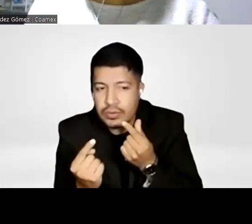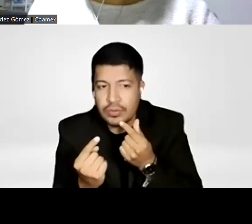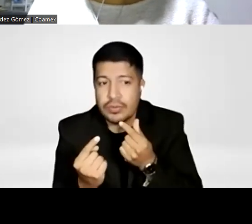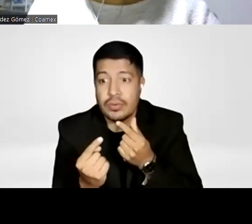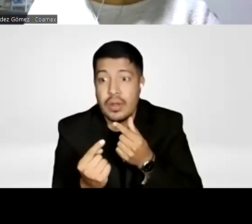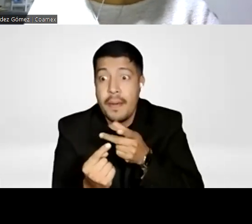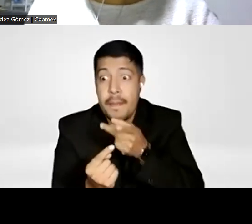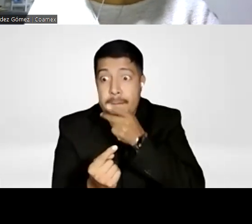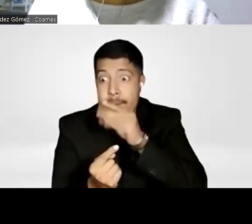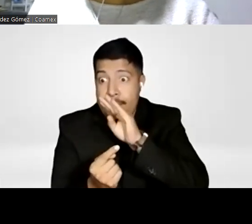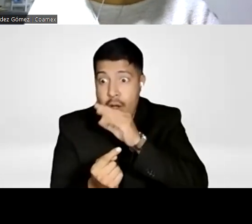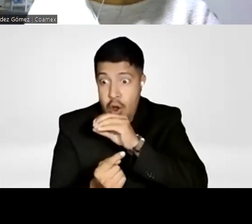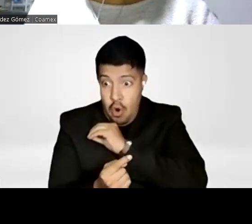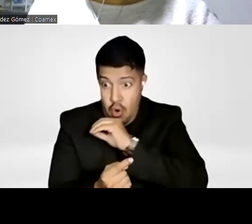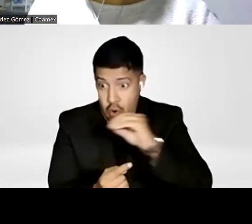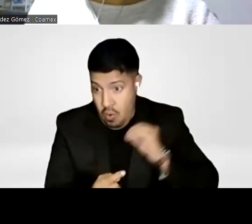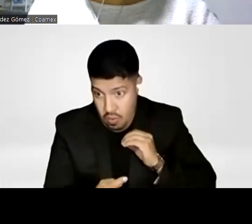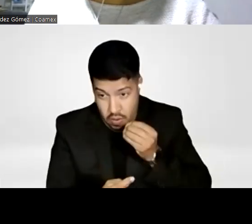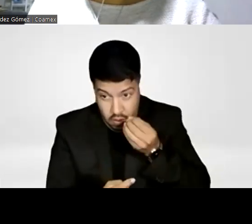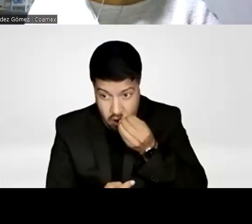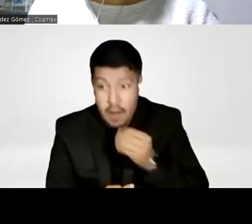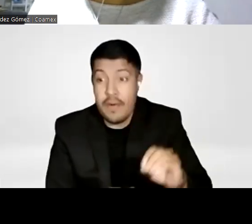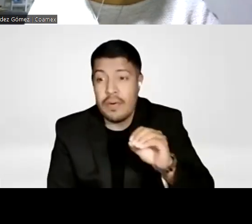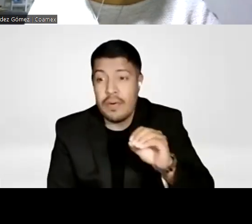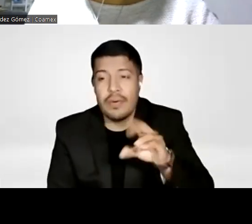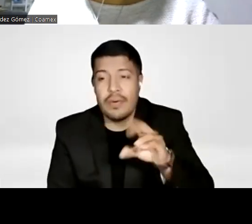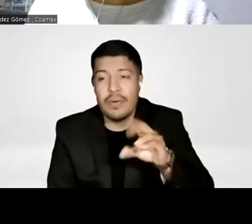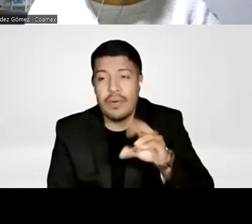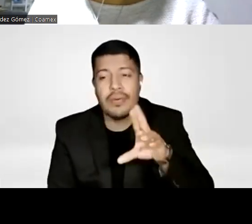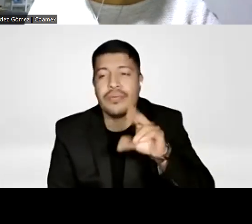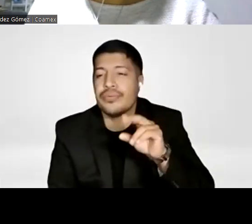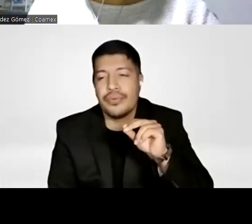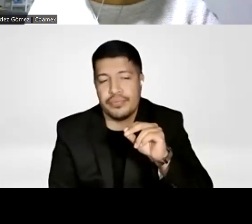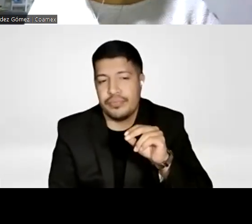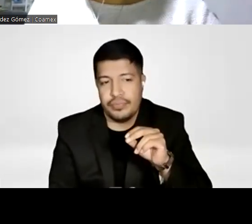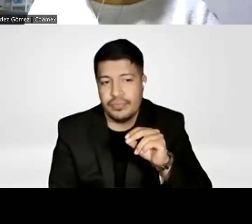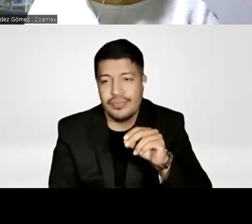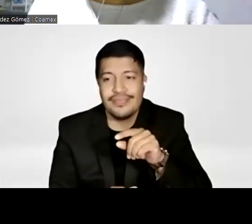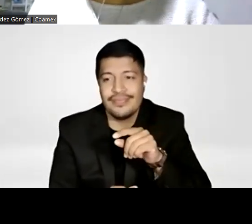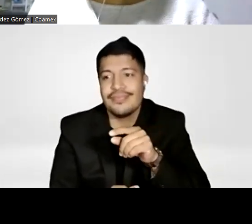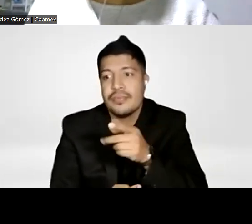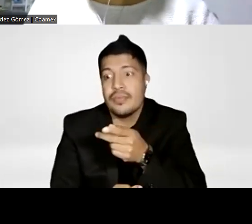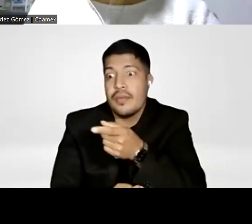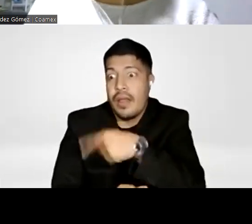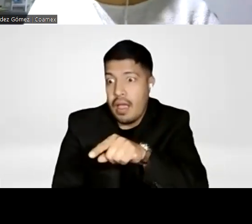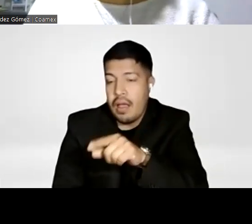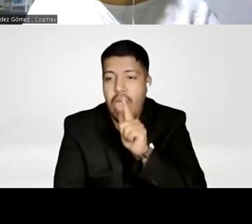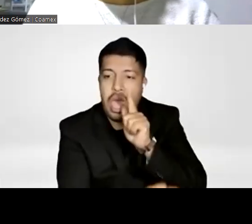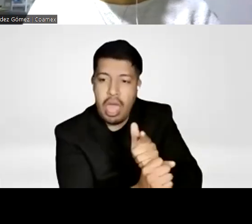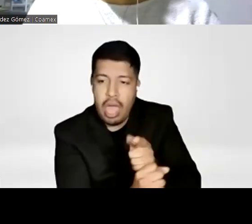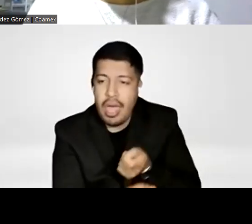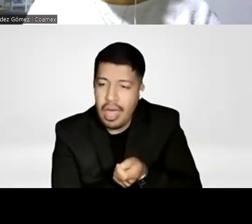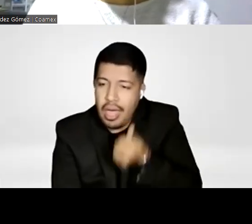de los papás tener esta información, y muchas veces sí son ellos los que acaban dándose cuenta